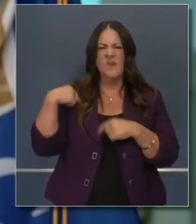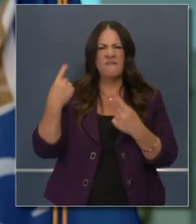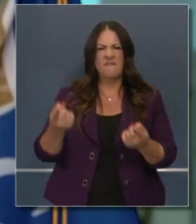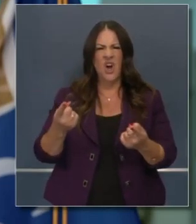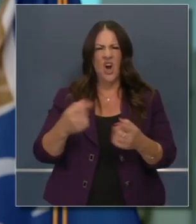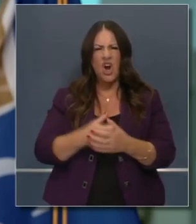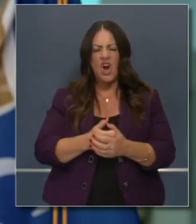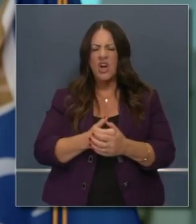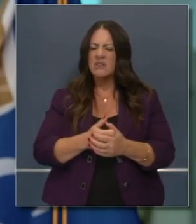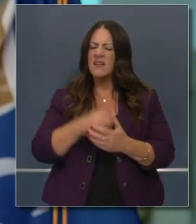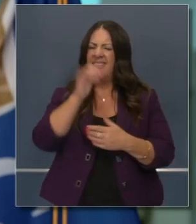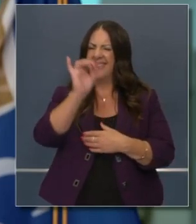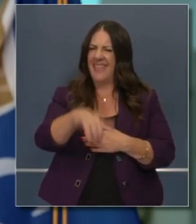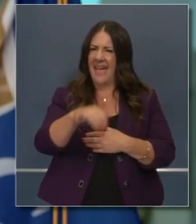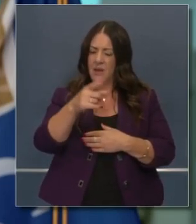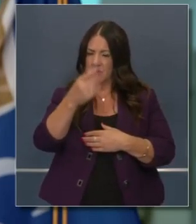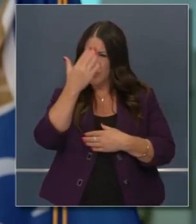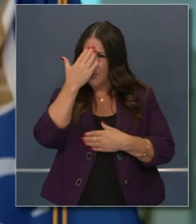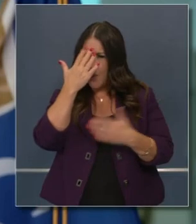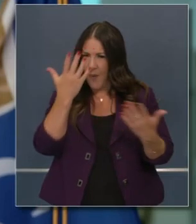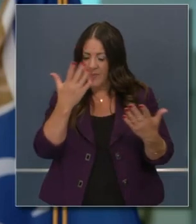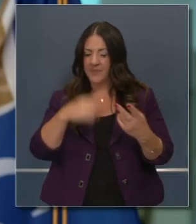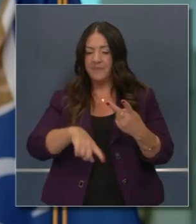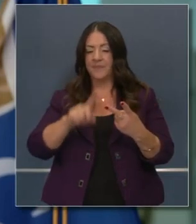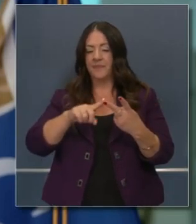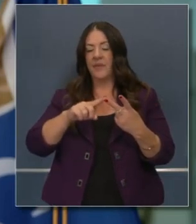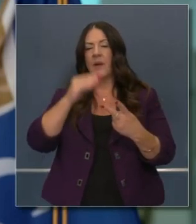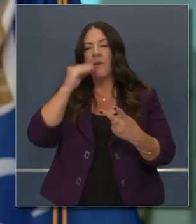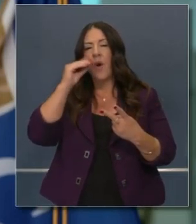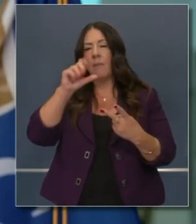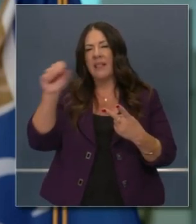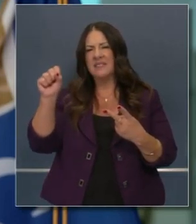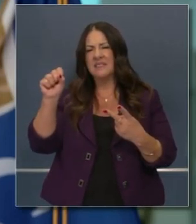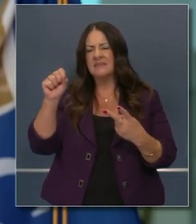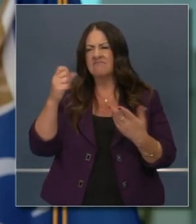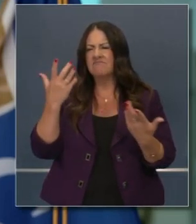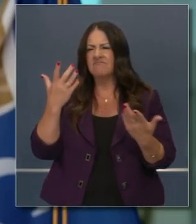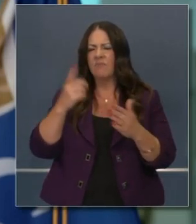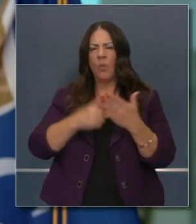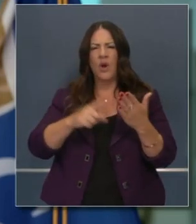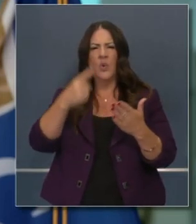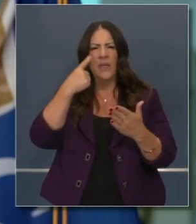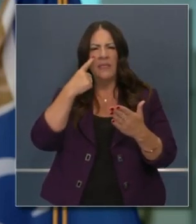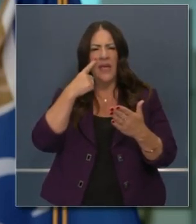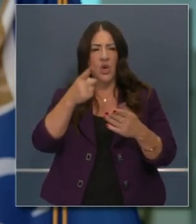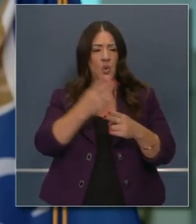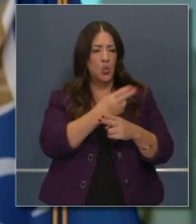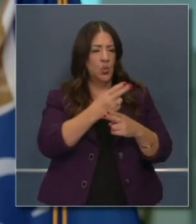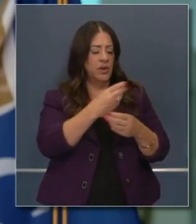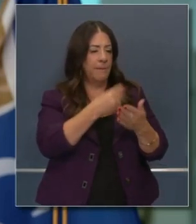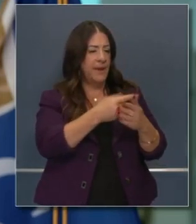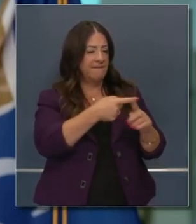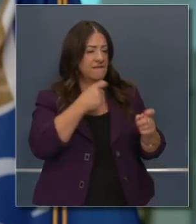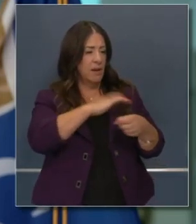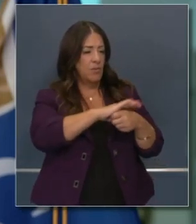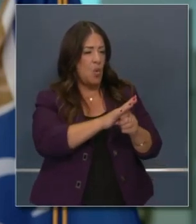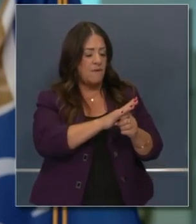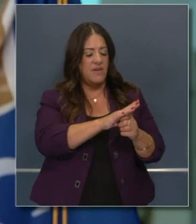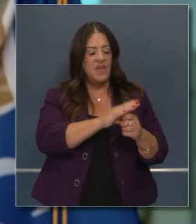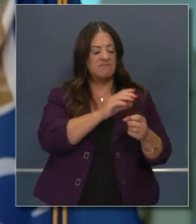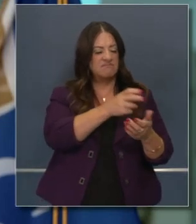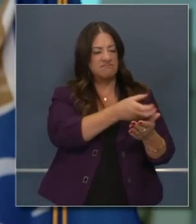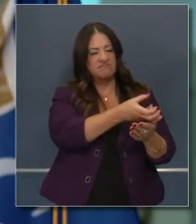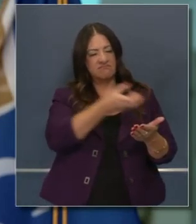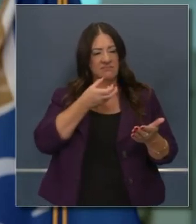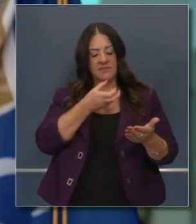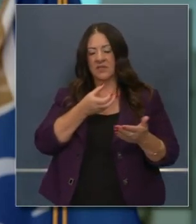de monetarios. Y sabemos que usted está llevando a cabo una causa noble.